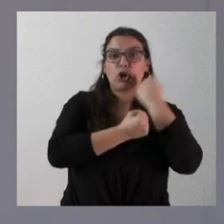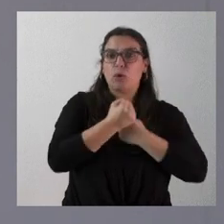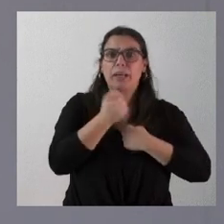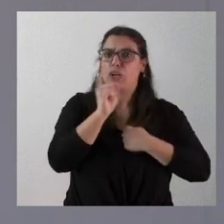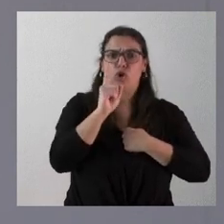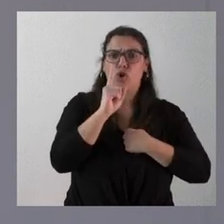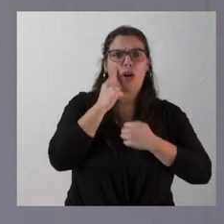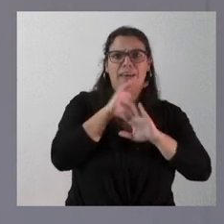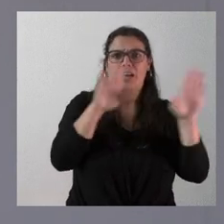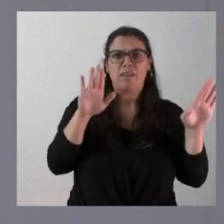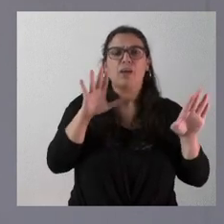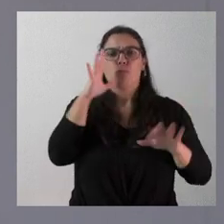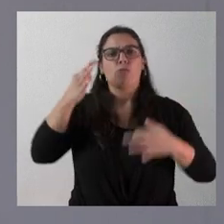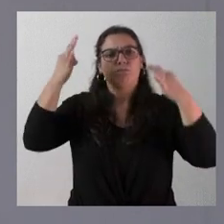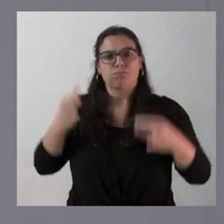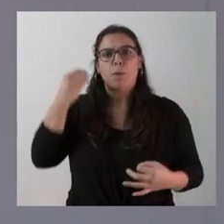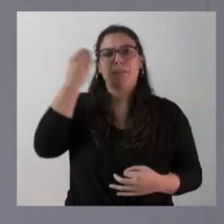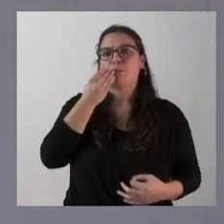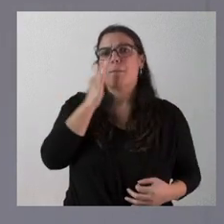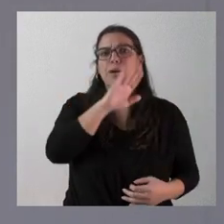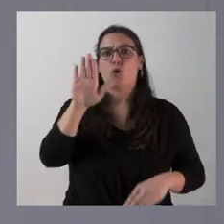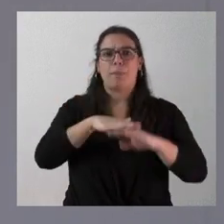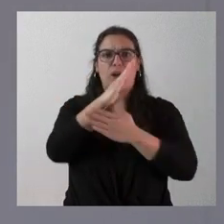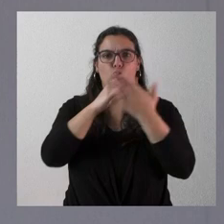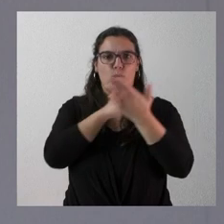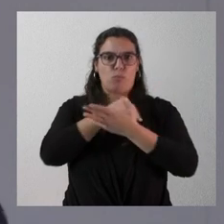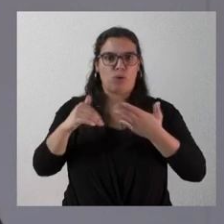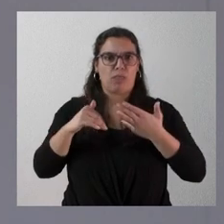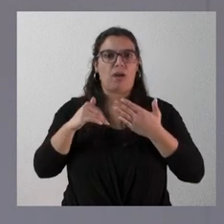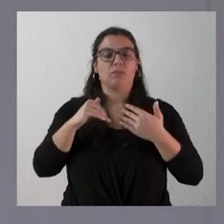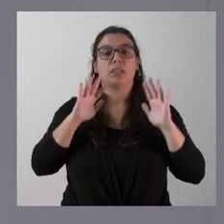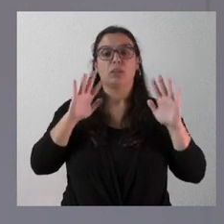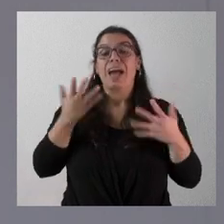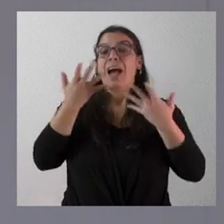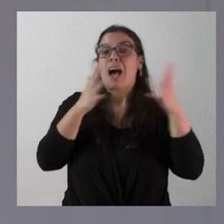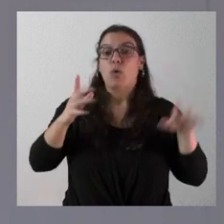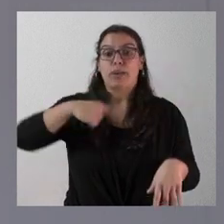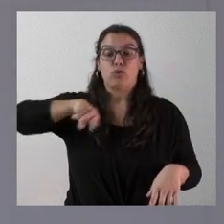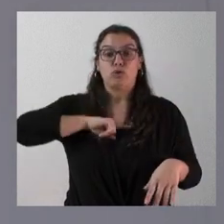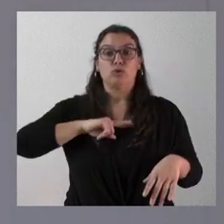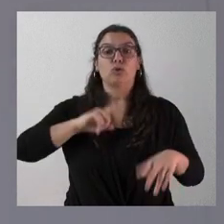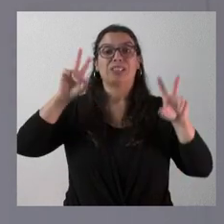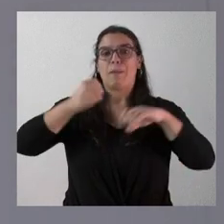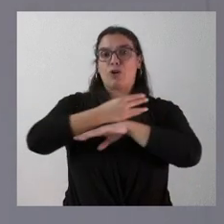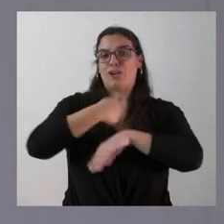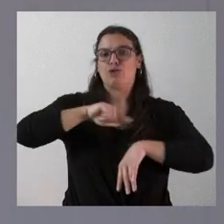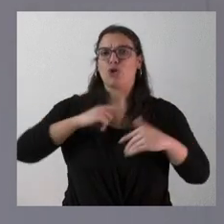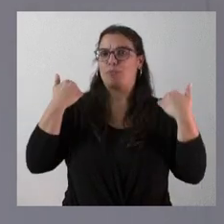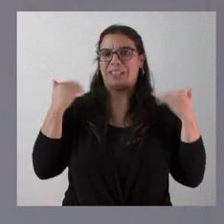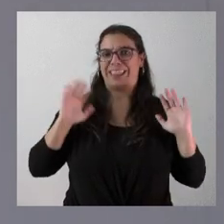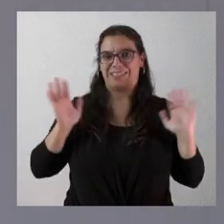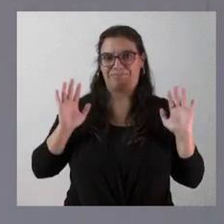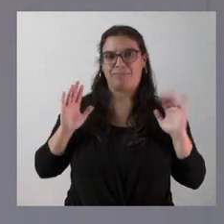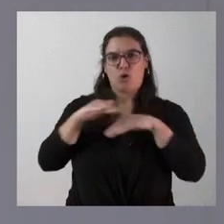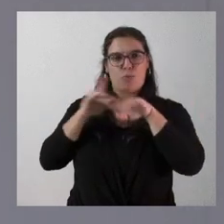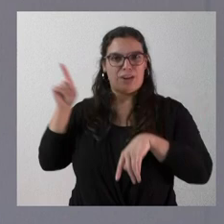una convicción de que es lo mejor para nuestra comunidad Autónoma y a pesar de que nosotros no tenemos competencias en materia de ferrocarril a pesar de